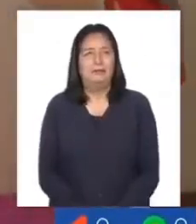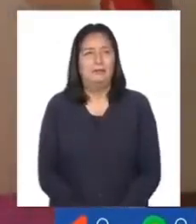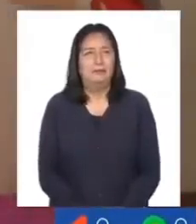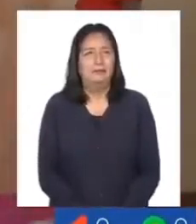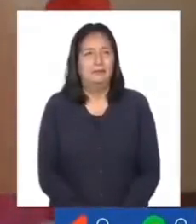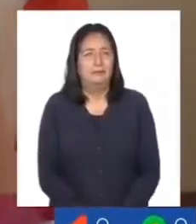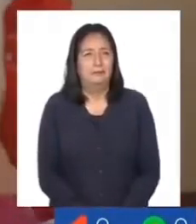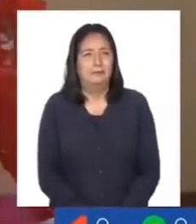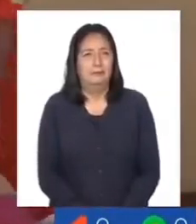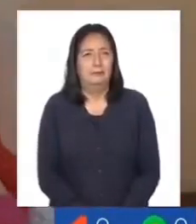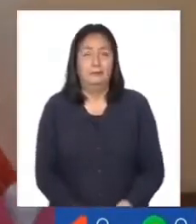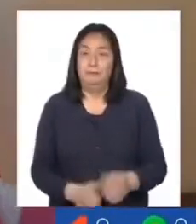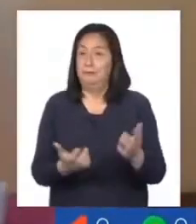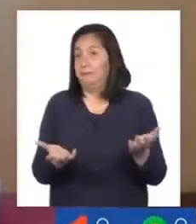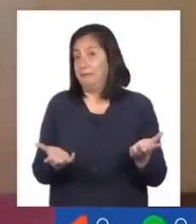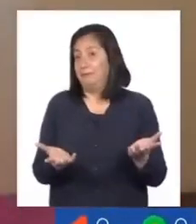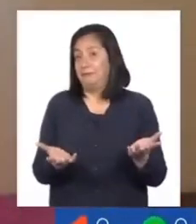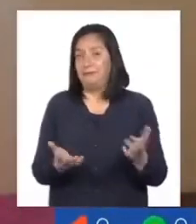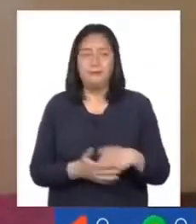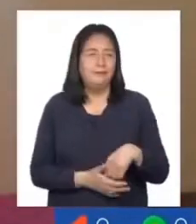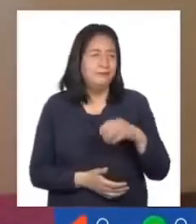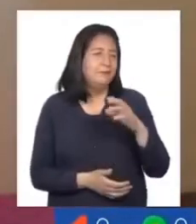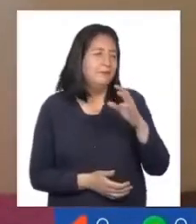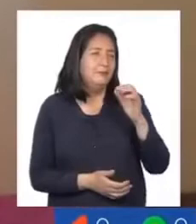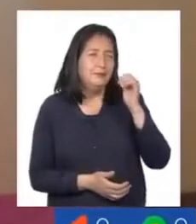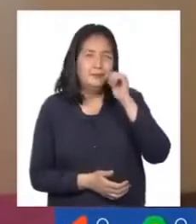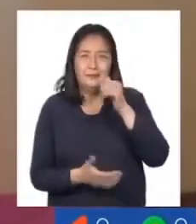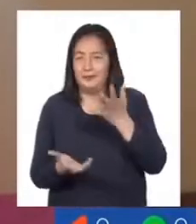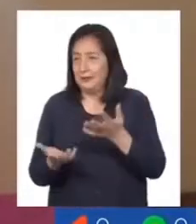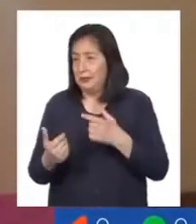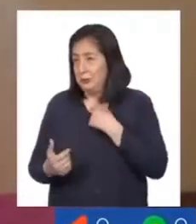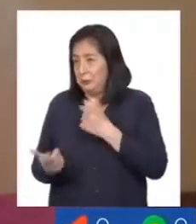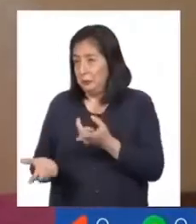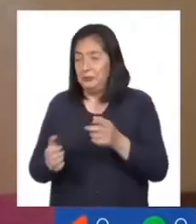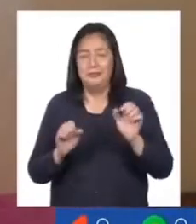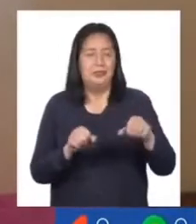bien! ¡Listo, chicas! ¿Les gustó? ¡Sí!